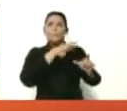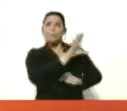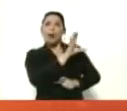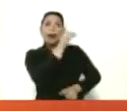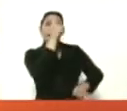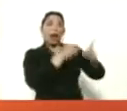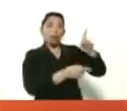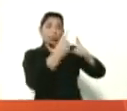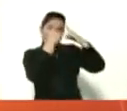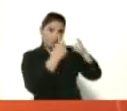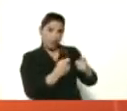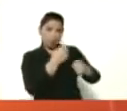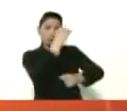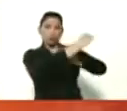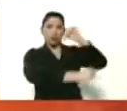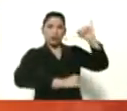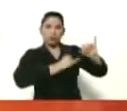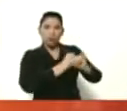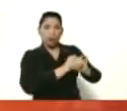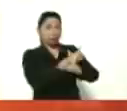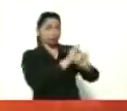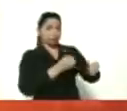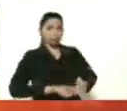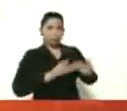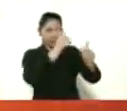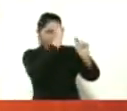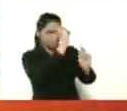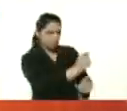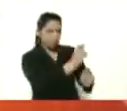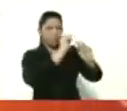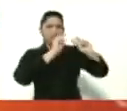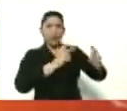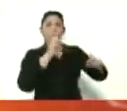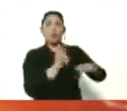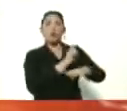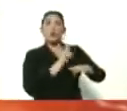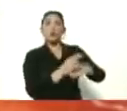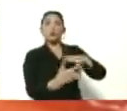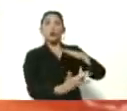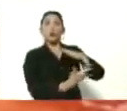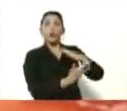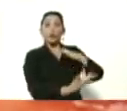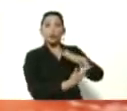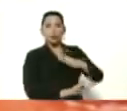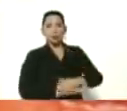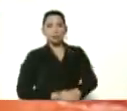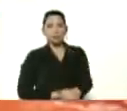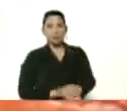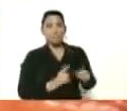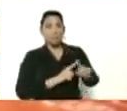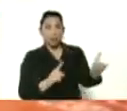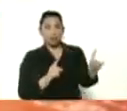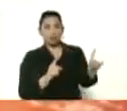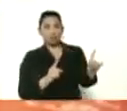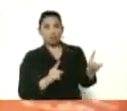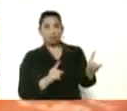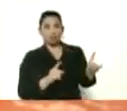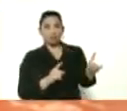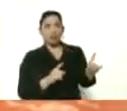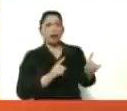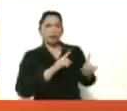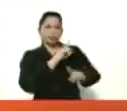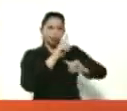algunos expertos internacionales le han dado reconocimiento al tema del uso de la tecnología para tratar todo lo que es